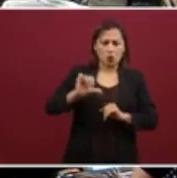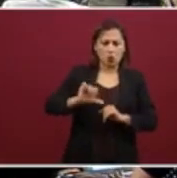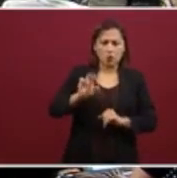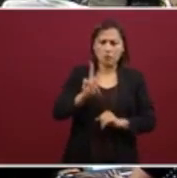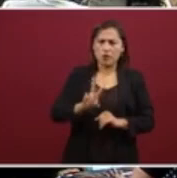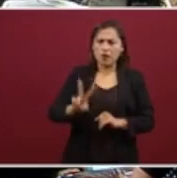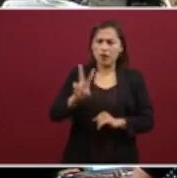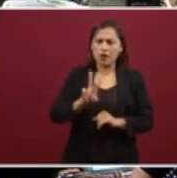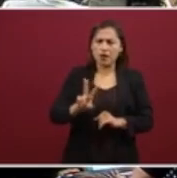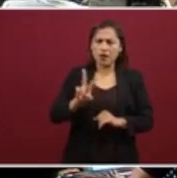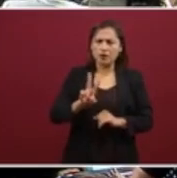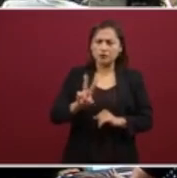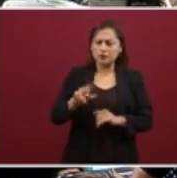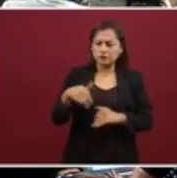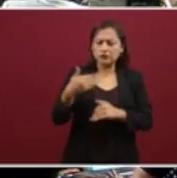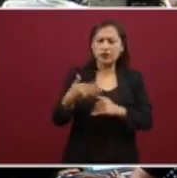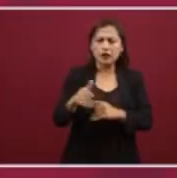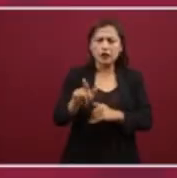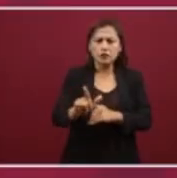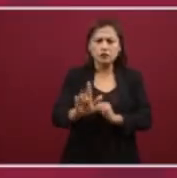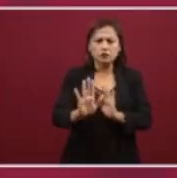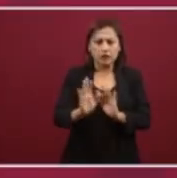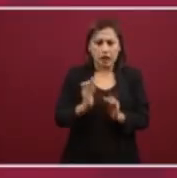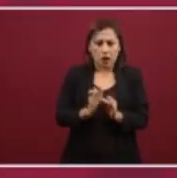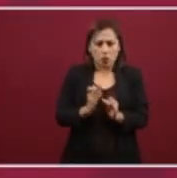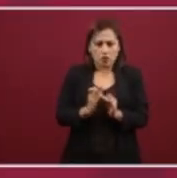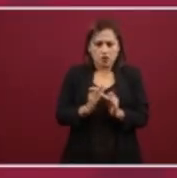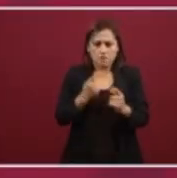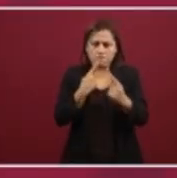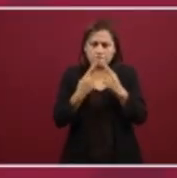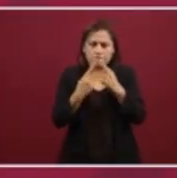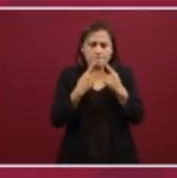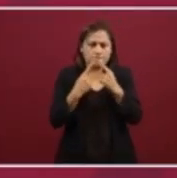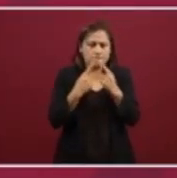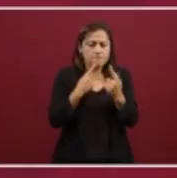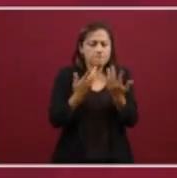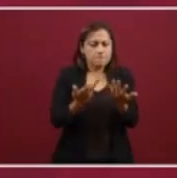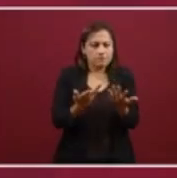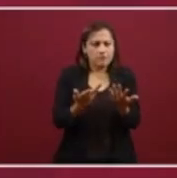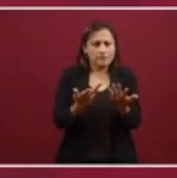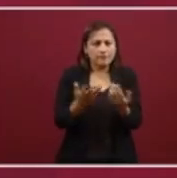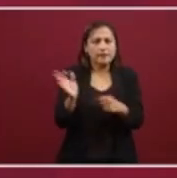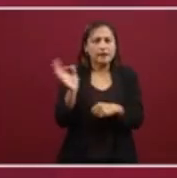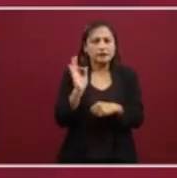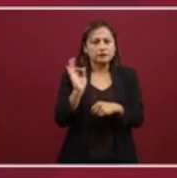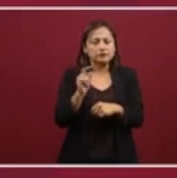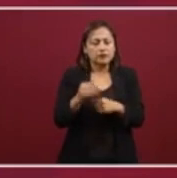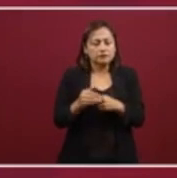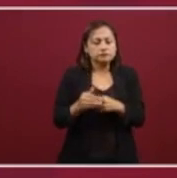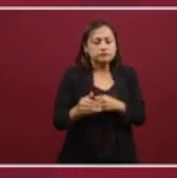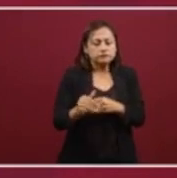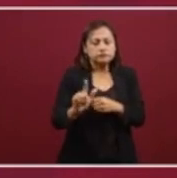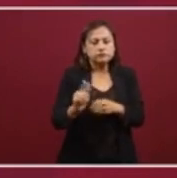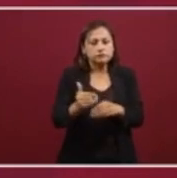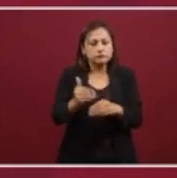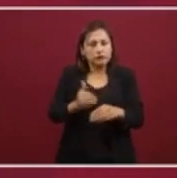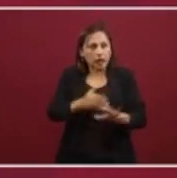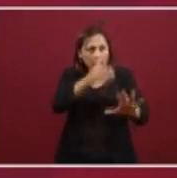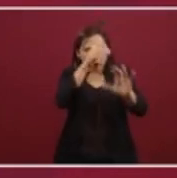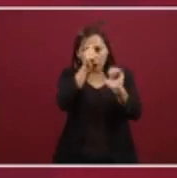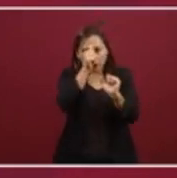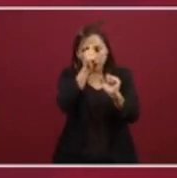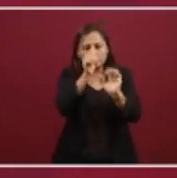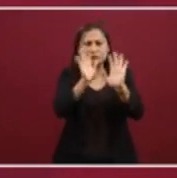y hay diálogo y se puede llegar a un acuerdo. Estoy